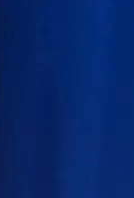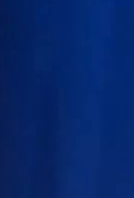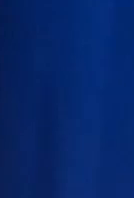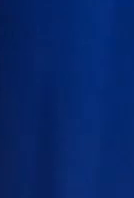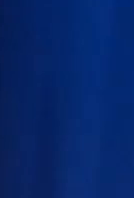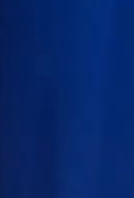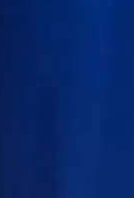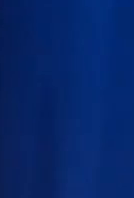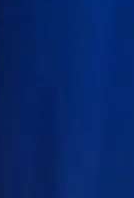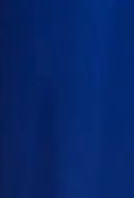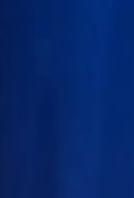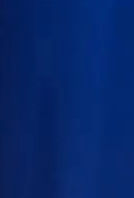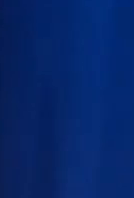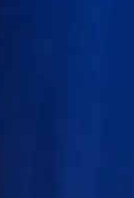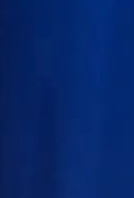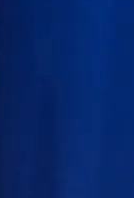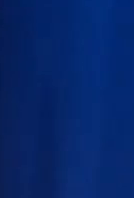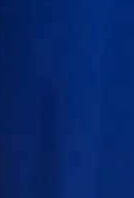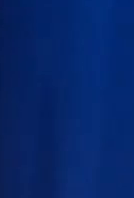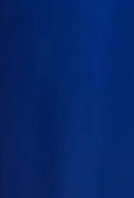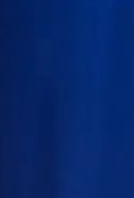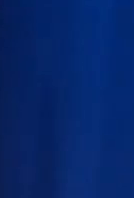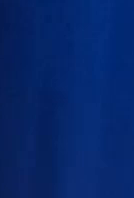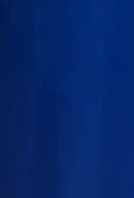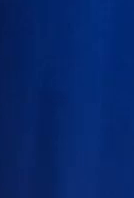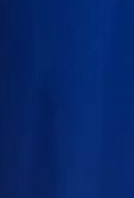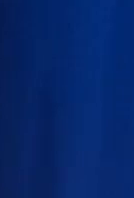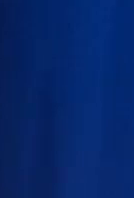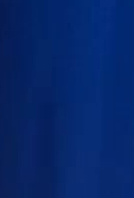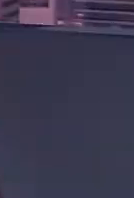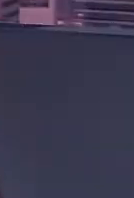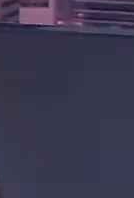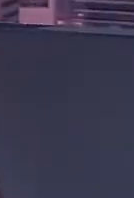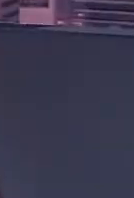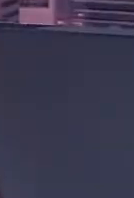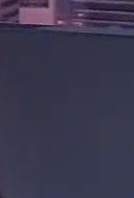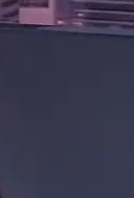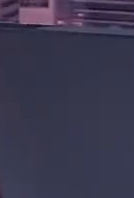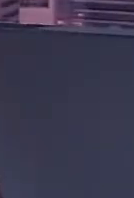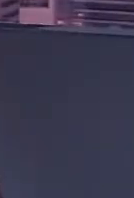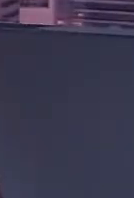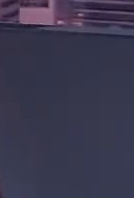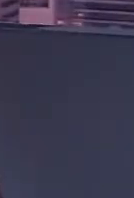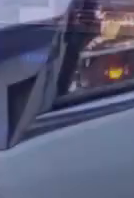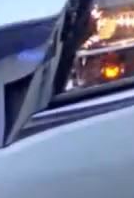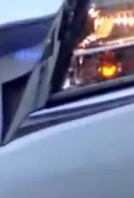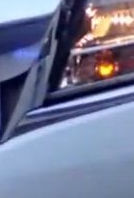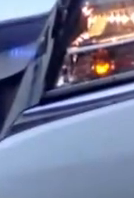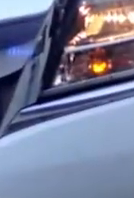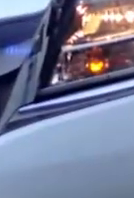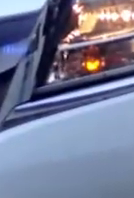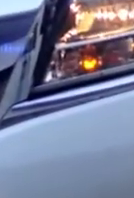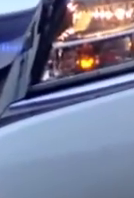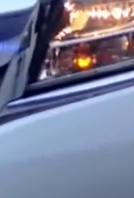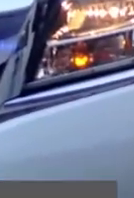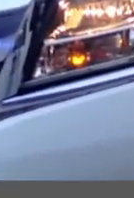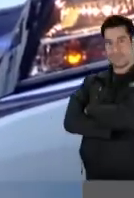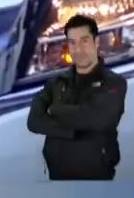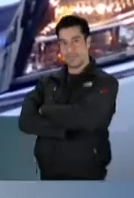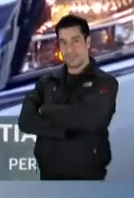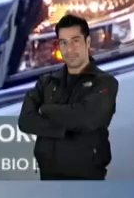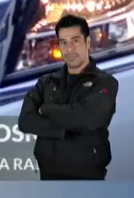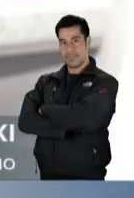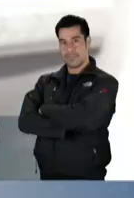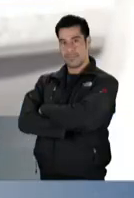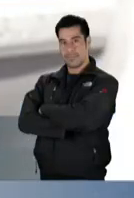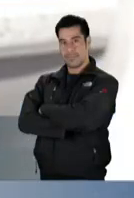Vitacura. Ahora nos trasladamos hasta otra de nuestras unidades móviles en la región metropolitana. Cristian Borkowski, te escuchamos nuevamente. Así es, vamos a ampliar esta información que tiene